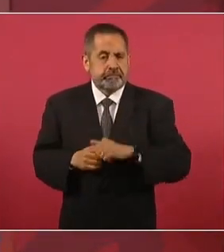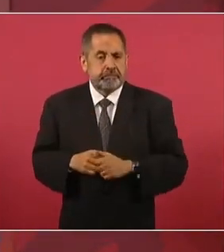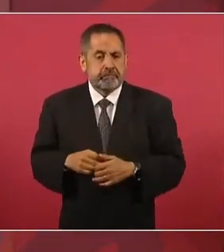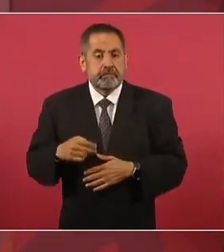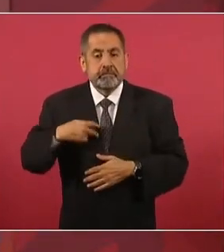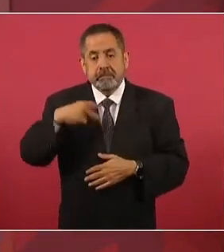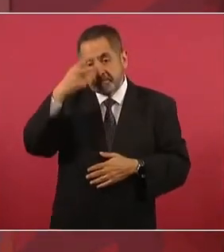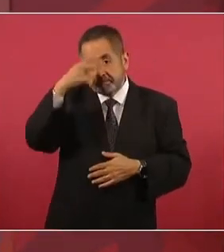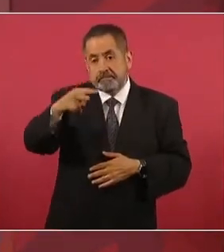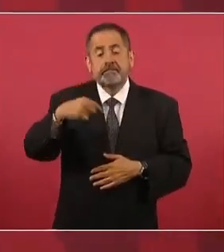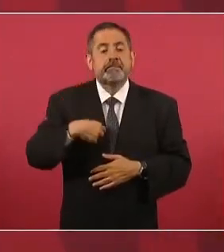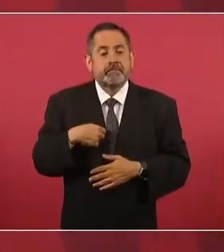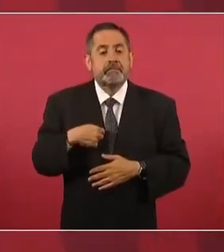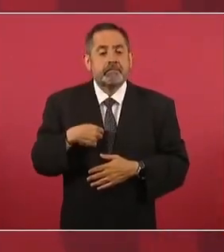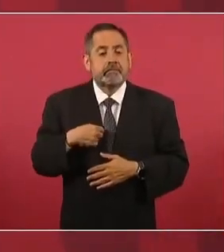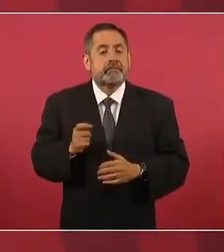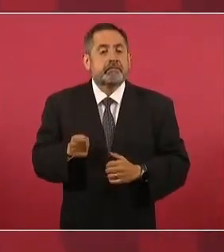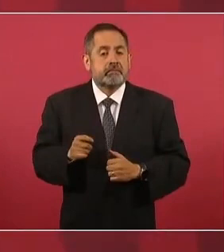México